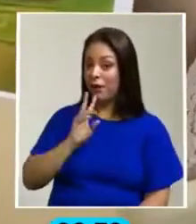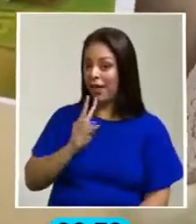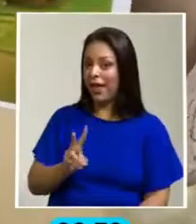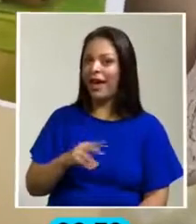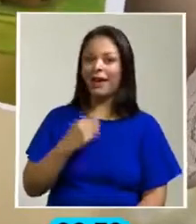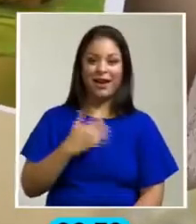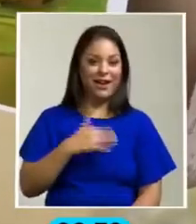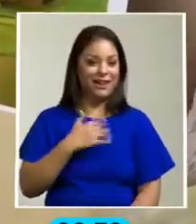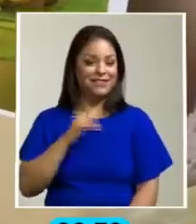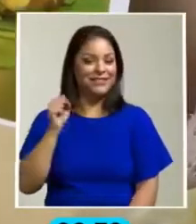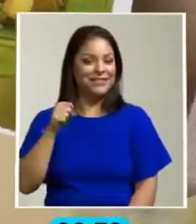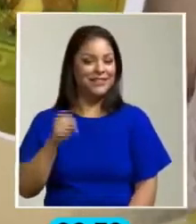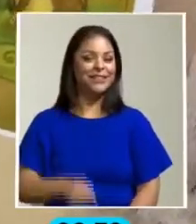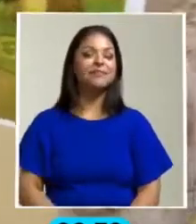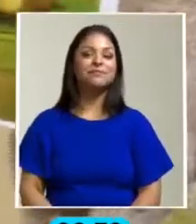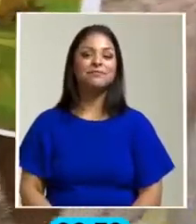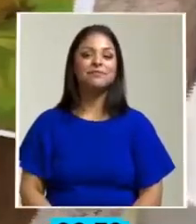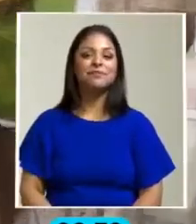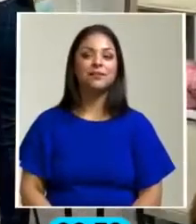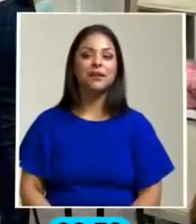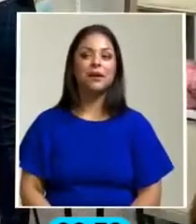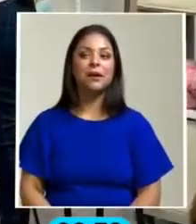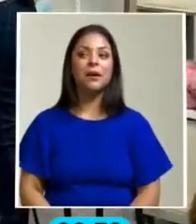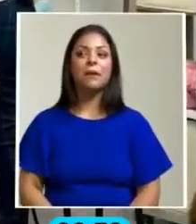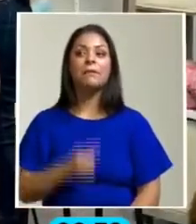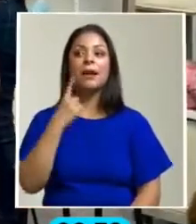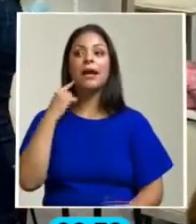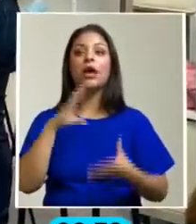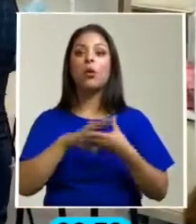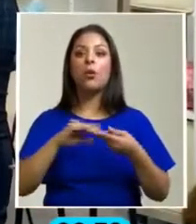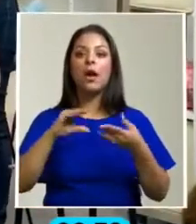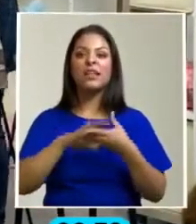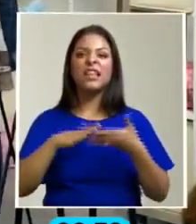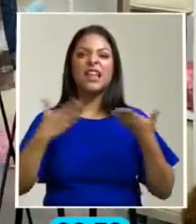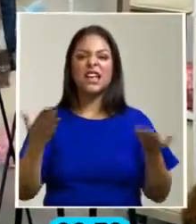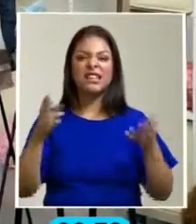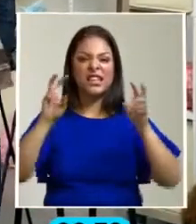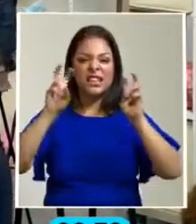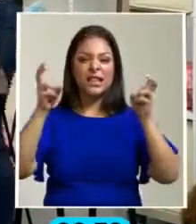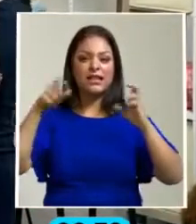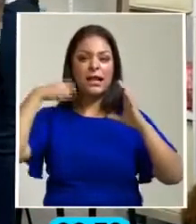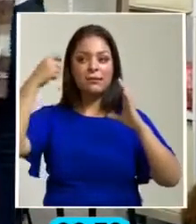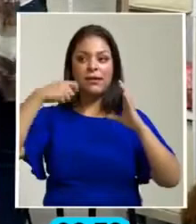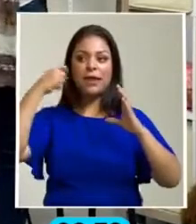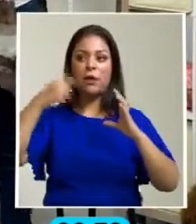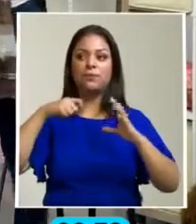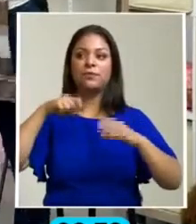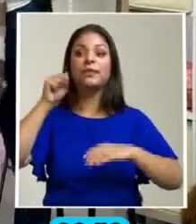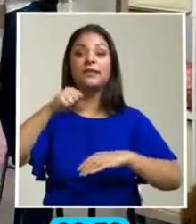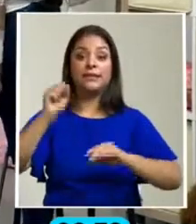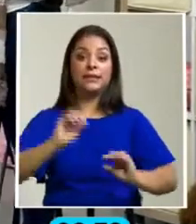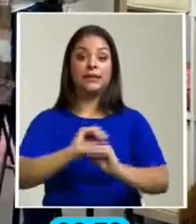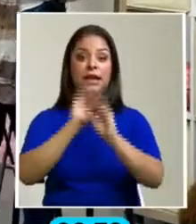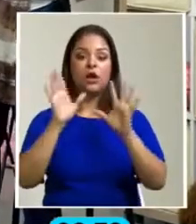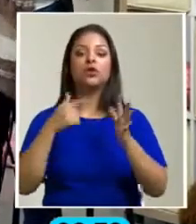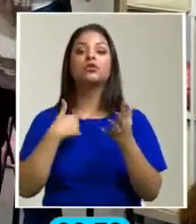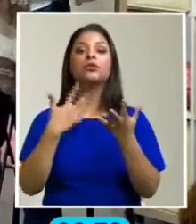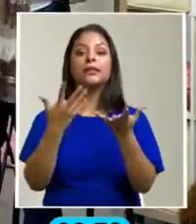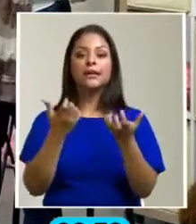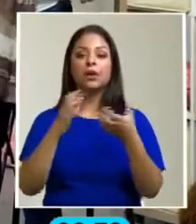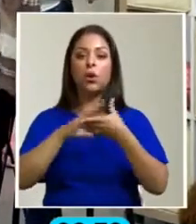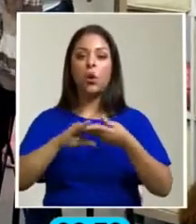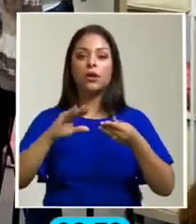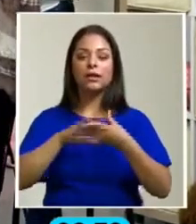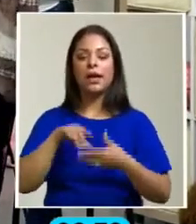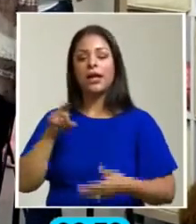¡Wow! Niña Nati, para que nos cuente entonces, claro, de qué trata sí. El video. Claro que sí. Voy a contarles que Sofía en la